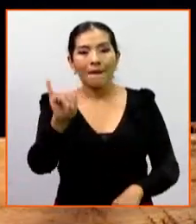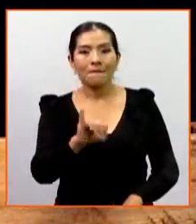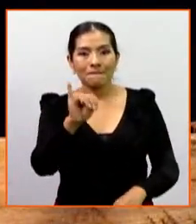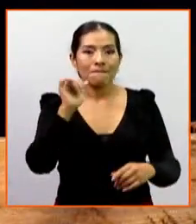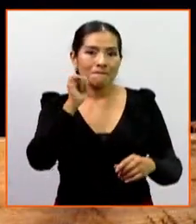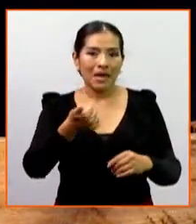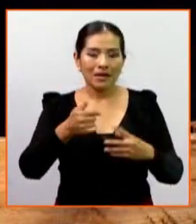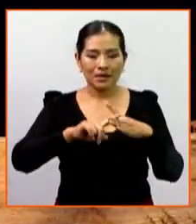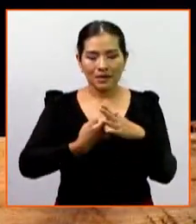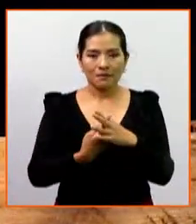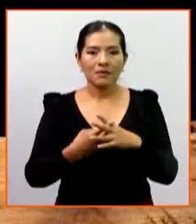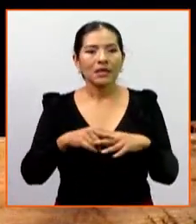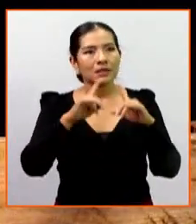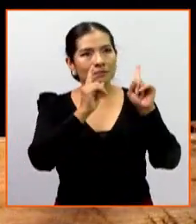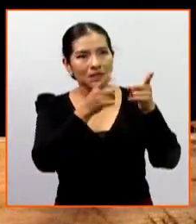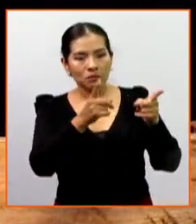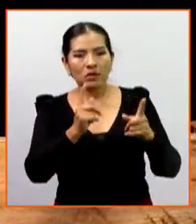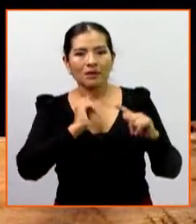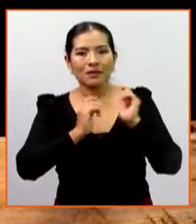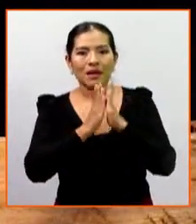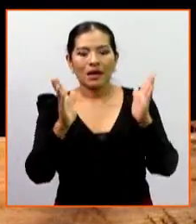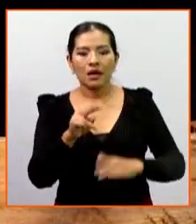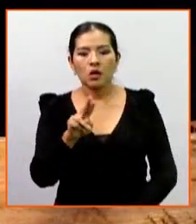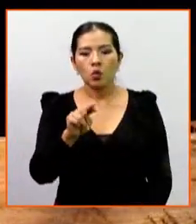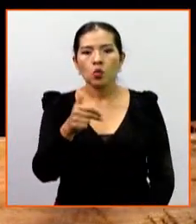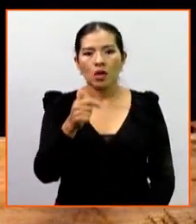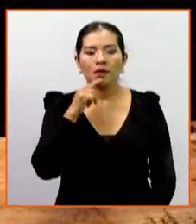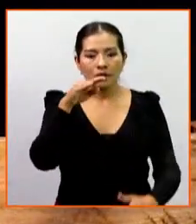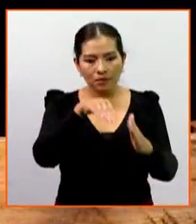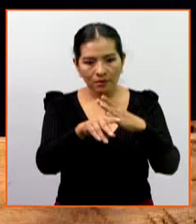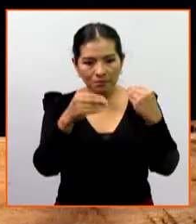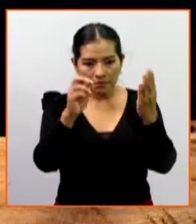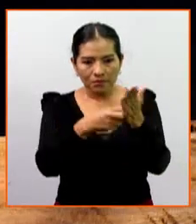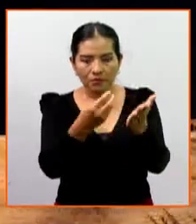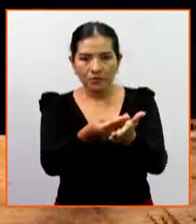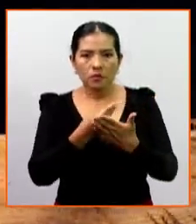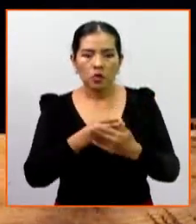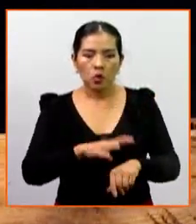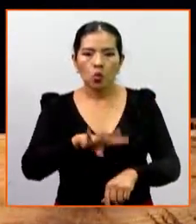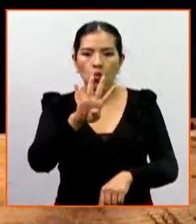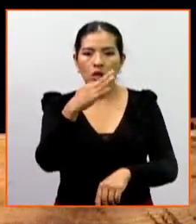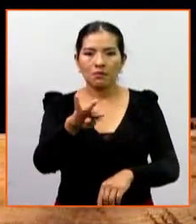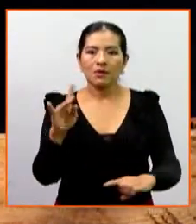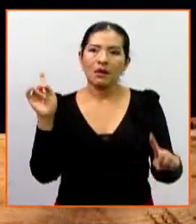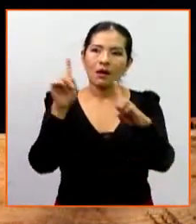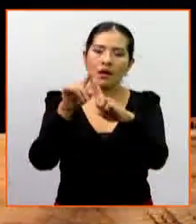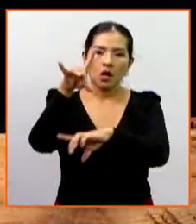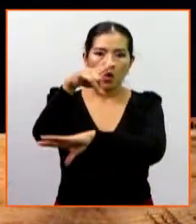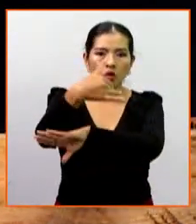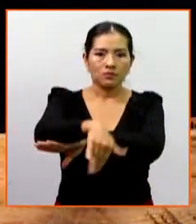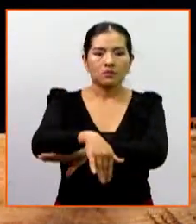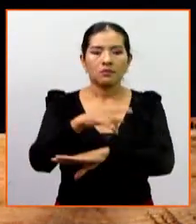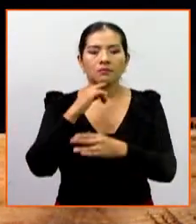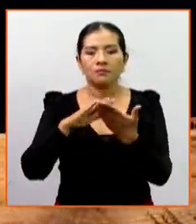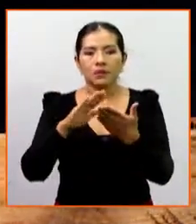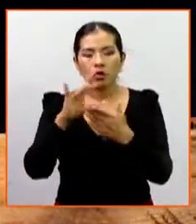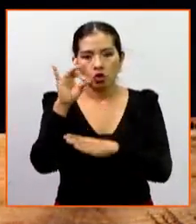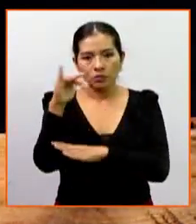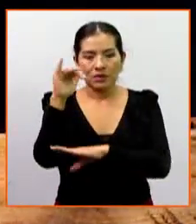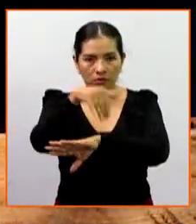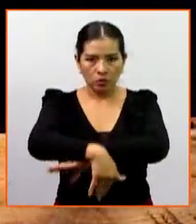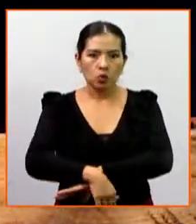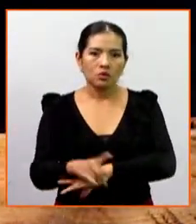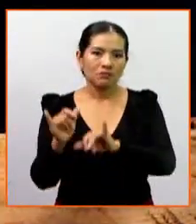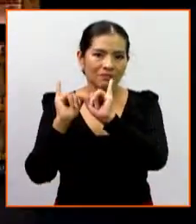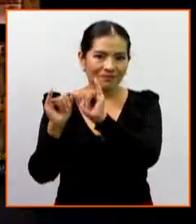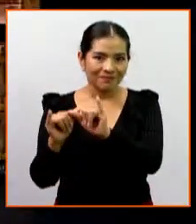miércoles en adelante en el mismo Teatro Nuna y en San Miguel. Desde las 4:30 de la tarde hasta las 8:30 van a estar atendiendo en boletería. Ah, ya lo sabe toda la